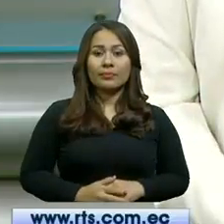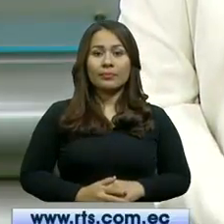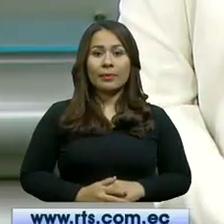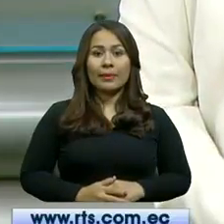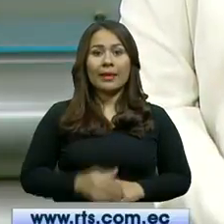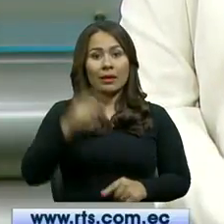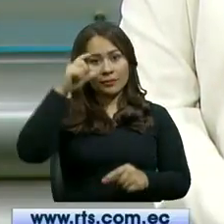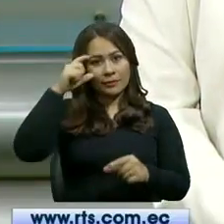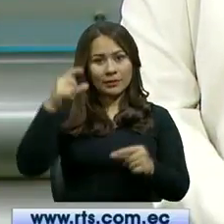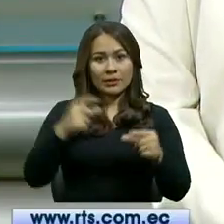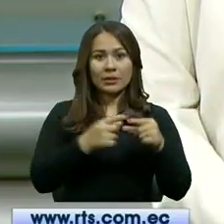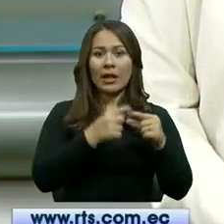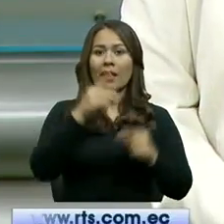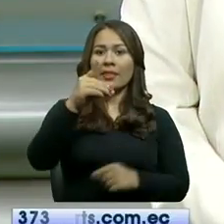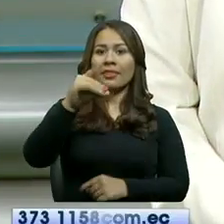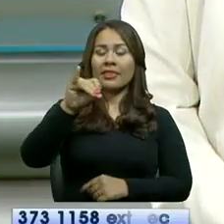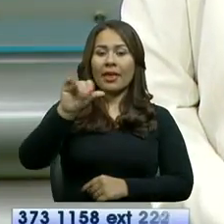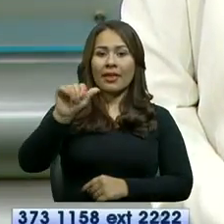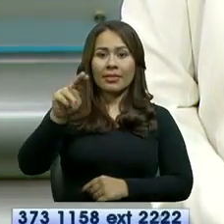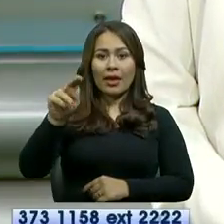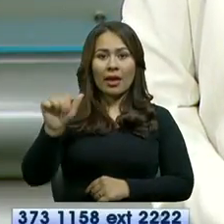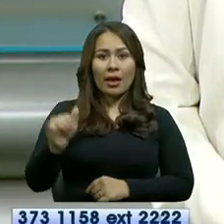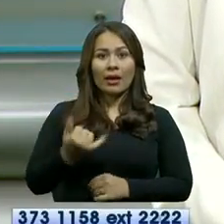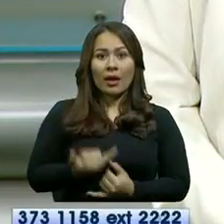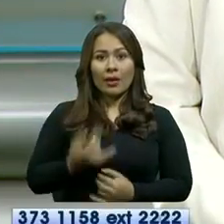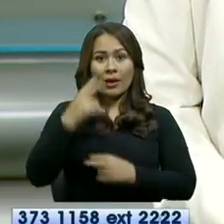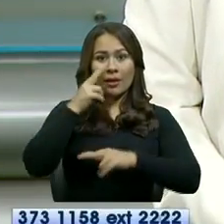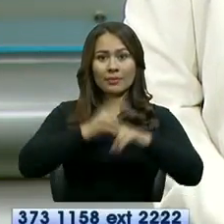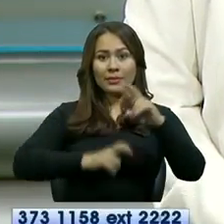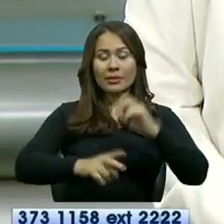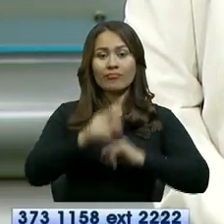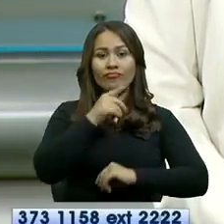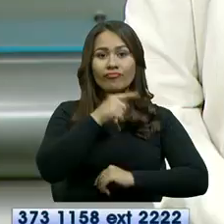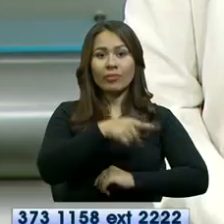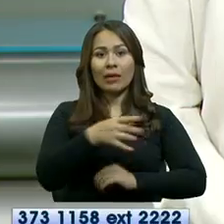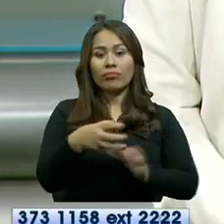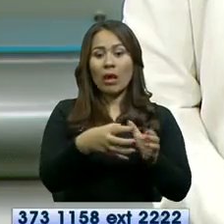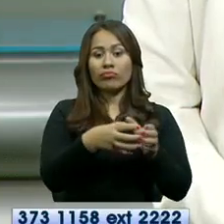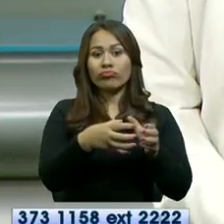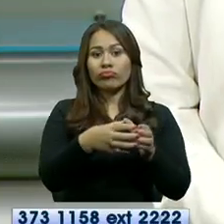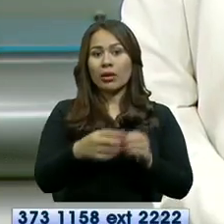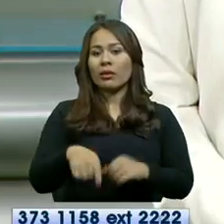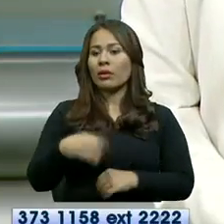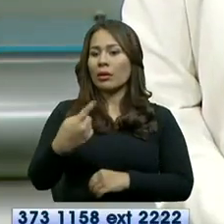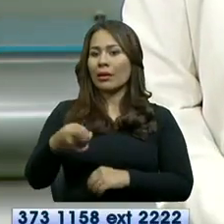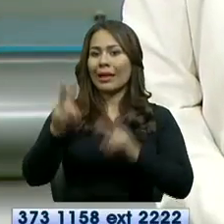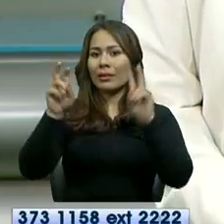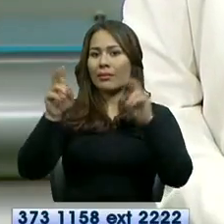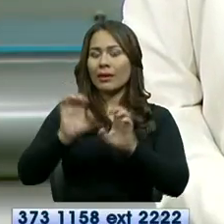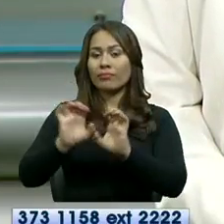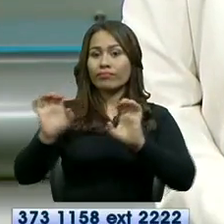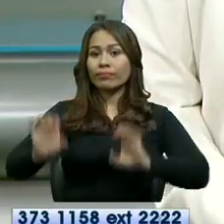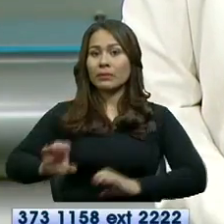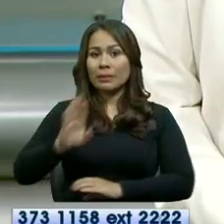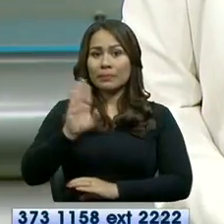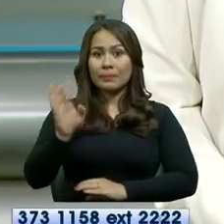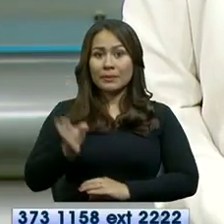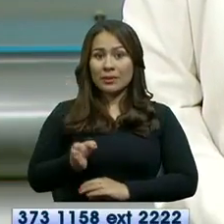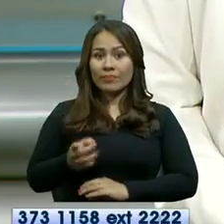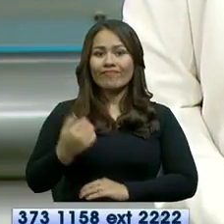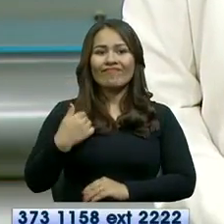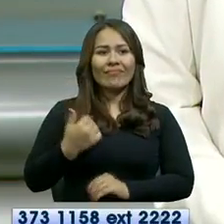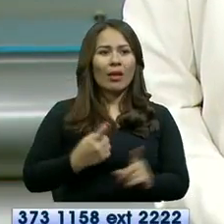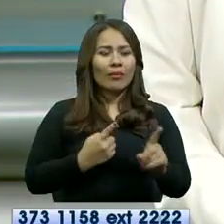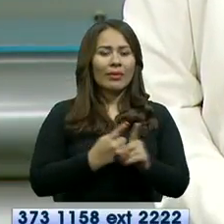La fiscal Diana Salazar, quien investiga una supuesta asociación ilícita en el caso Odebrecht, halló 10 indicios en contra